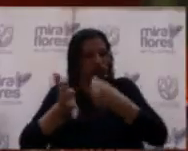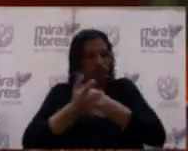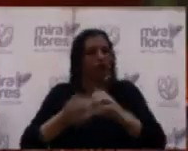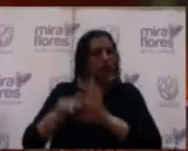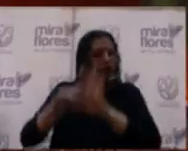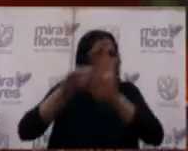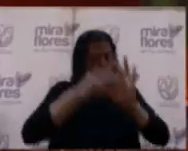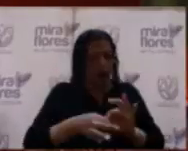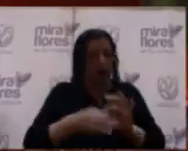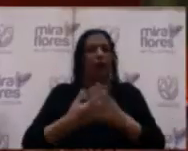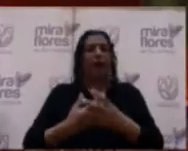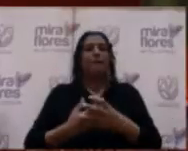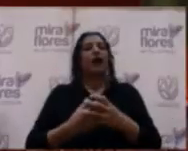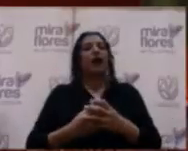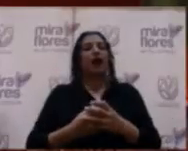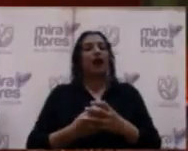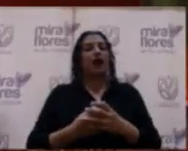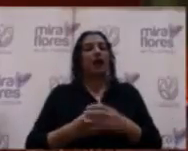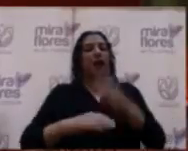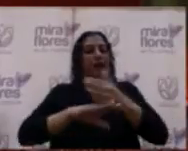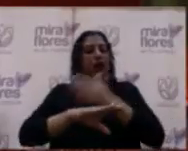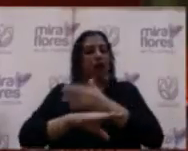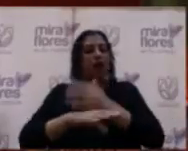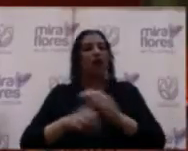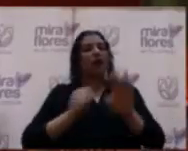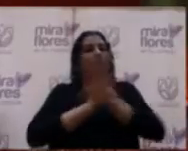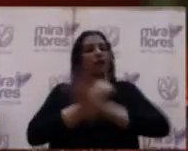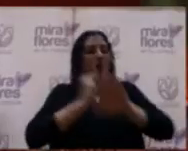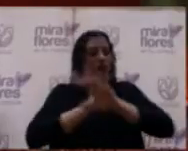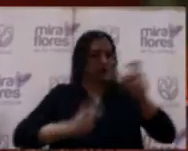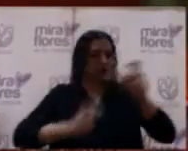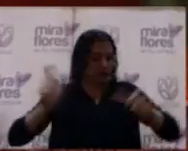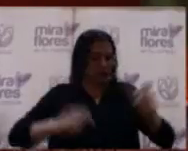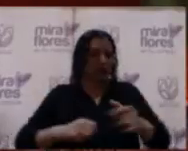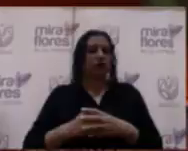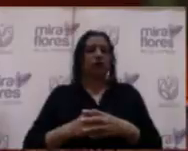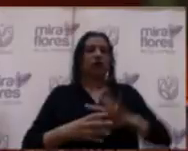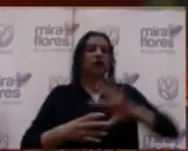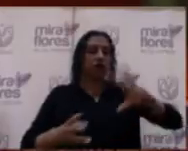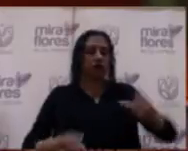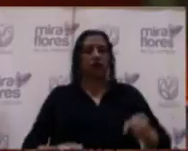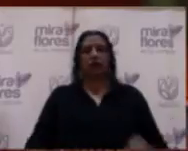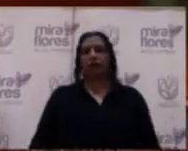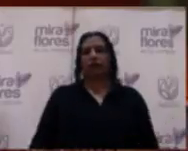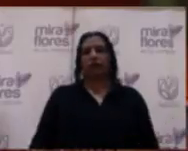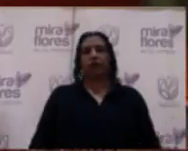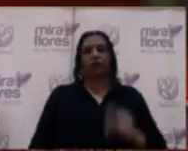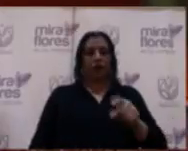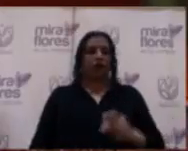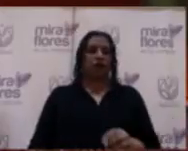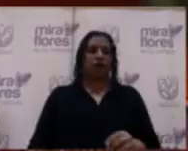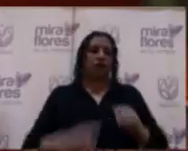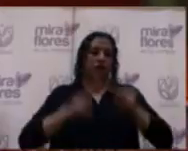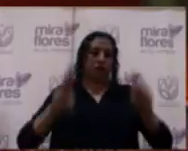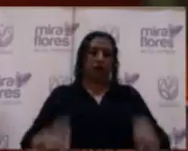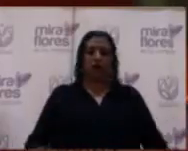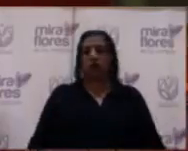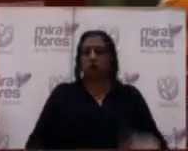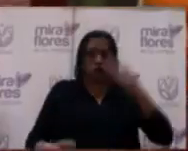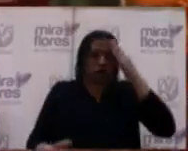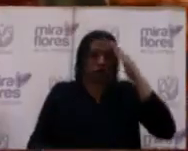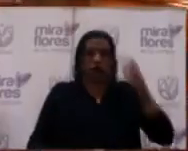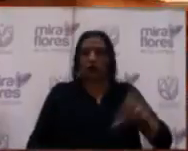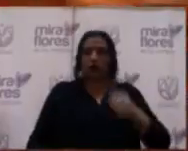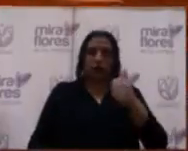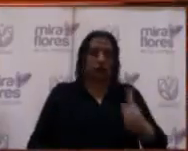investigación criminal al fortalecer o al pretender fortalecer la DIVINCRI en Miraflores. Ese es el marco. Muy bien, no sé si hay alguna